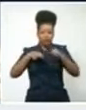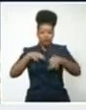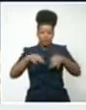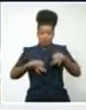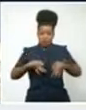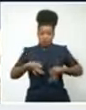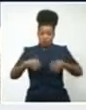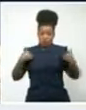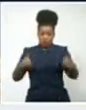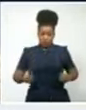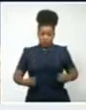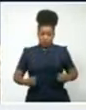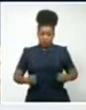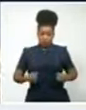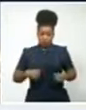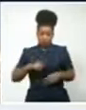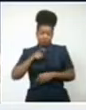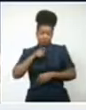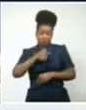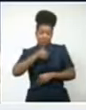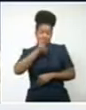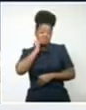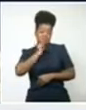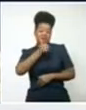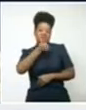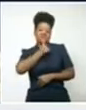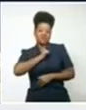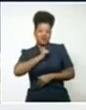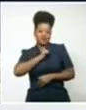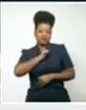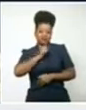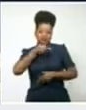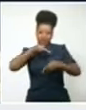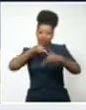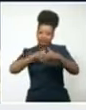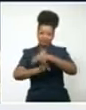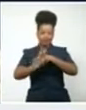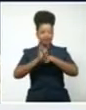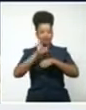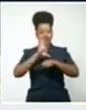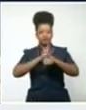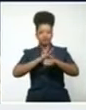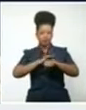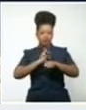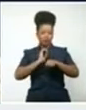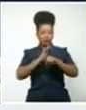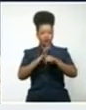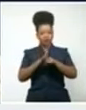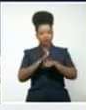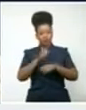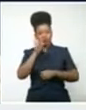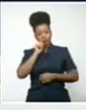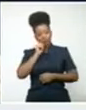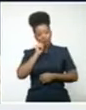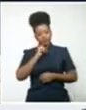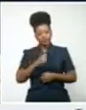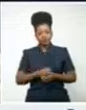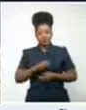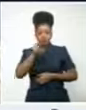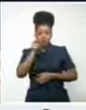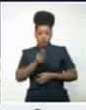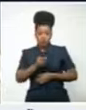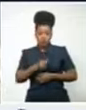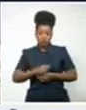natural, esto facilita la entrada del virus a la célula de la persona, facilita